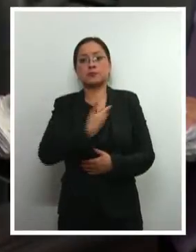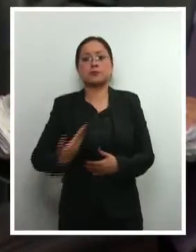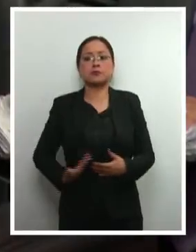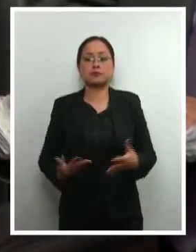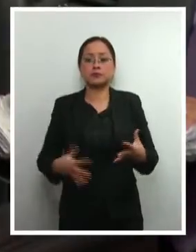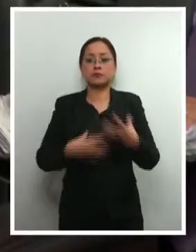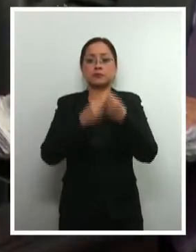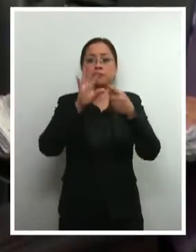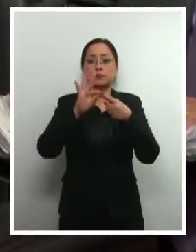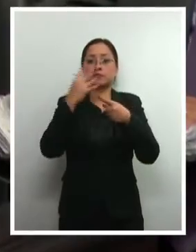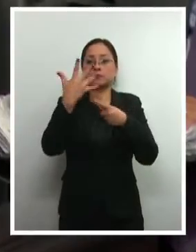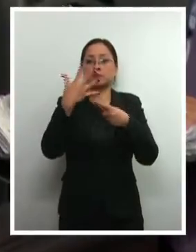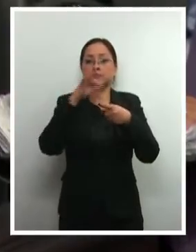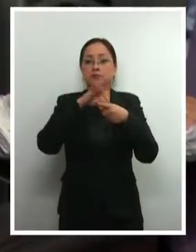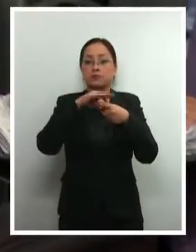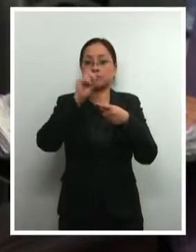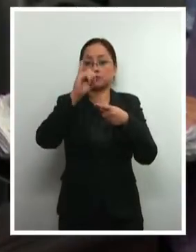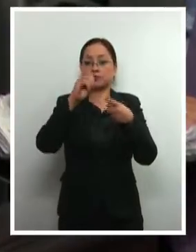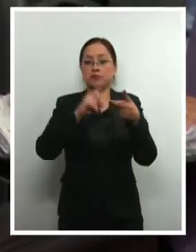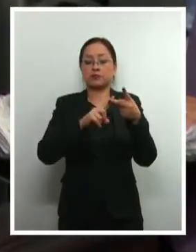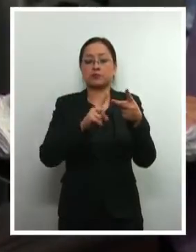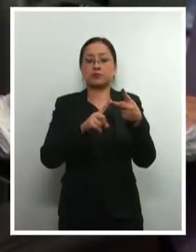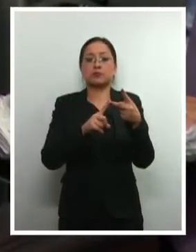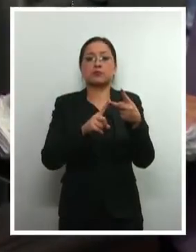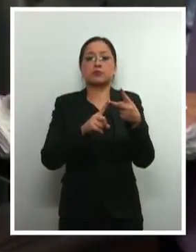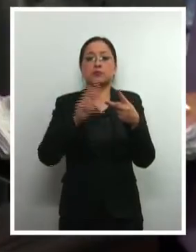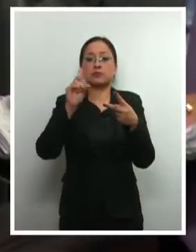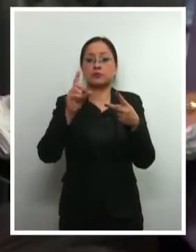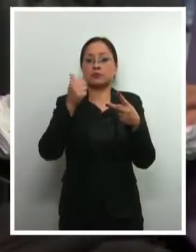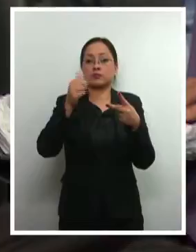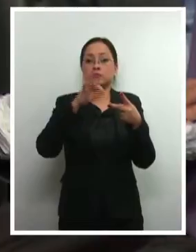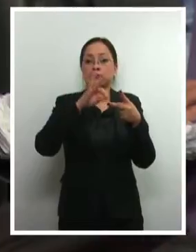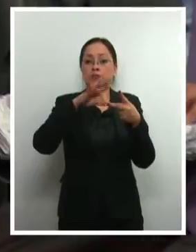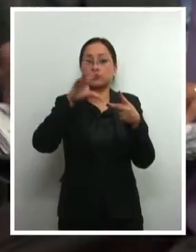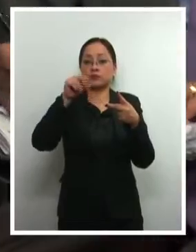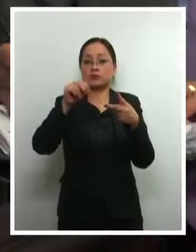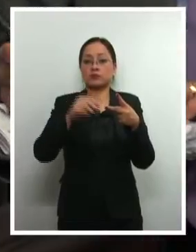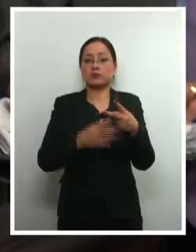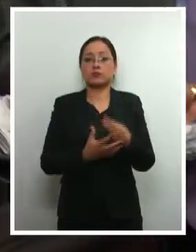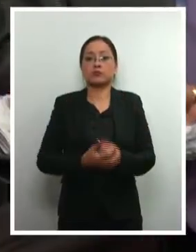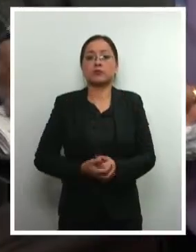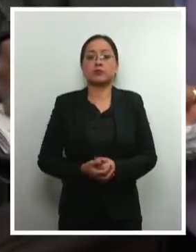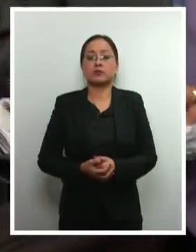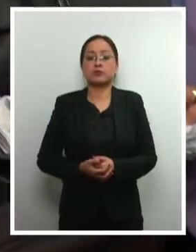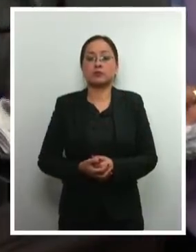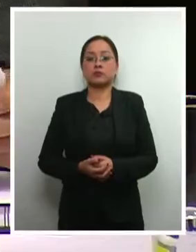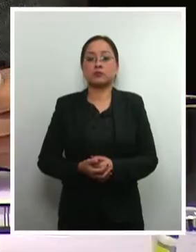emitieron 45 votos en pro, 36 en contra.